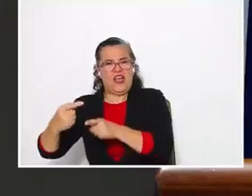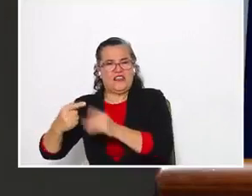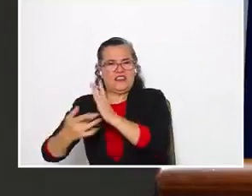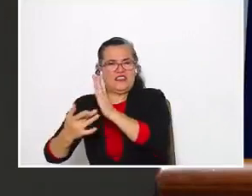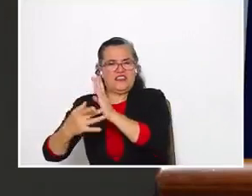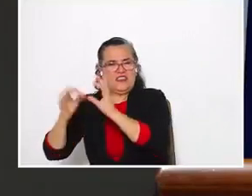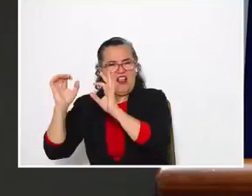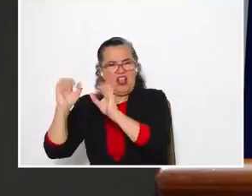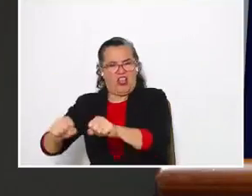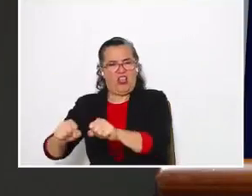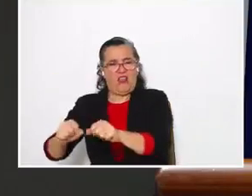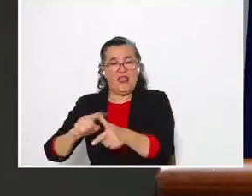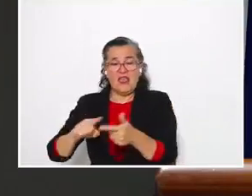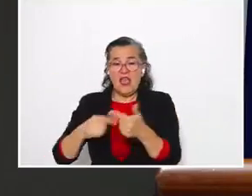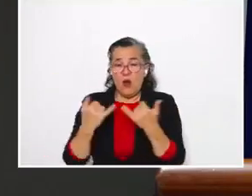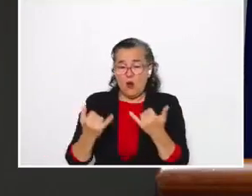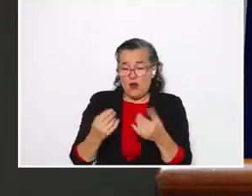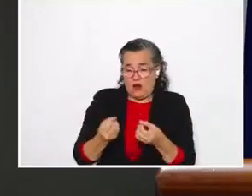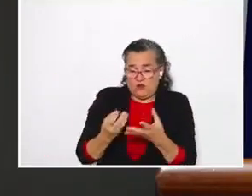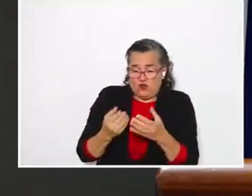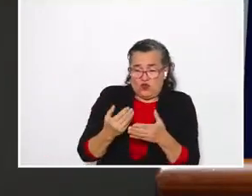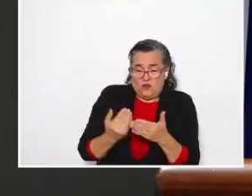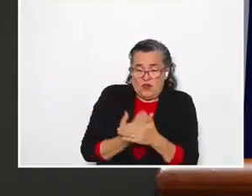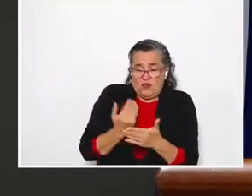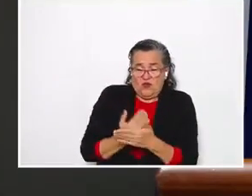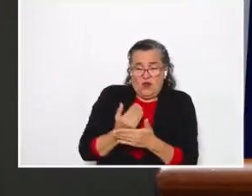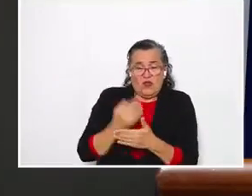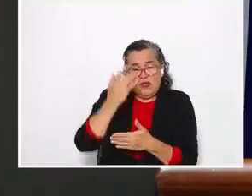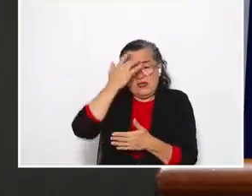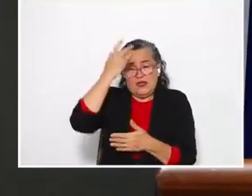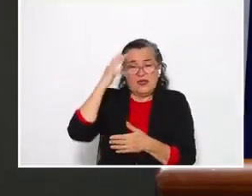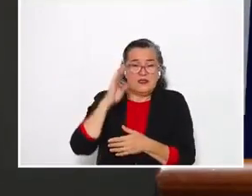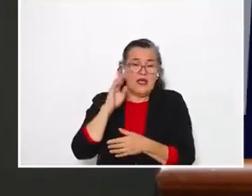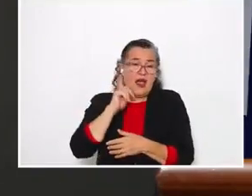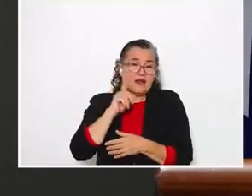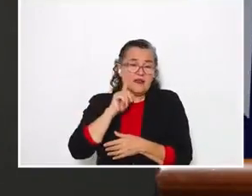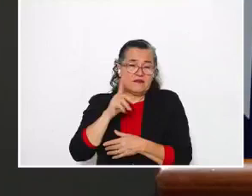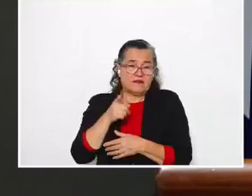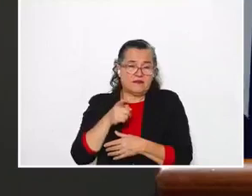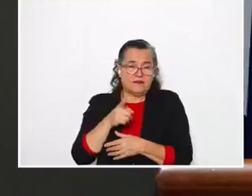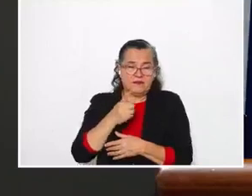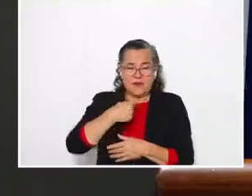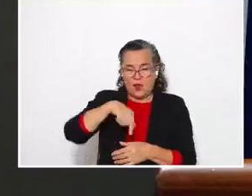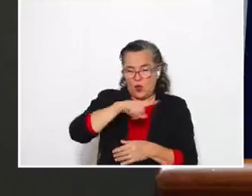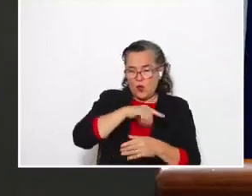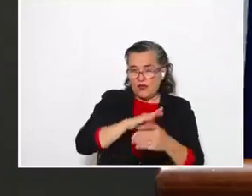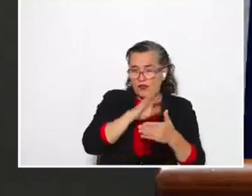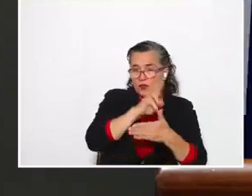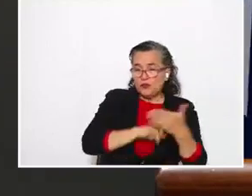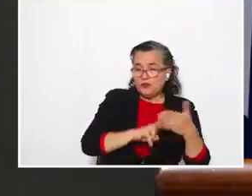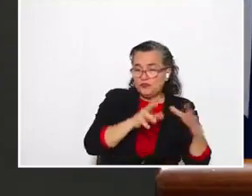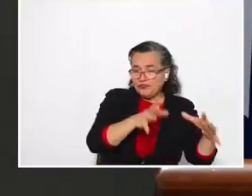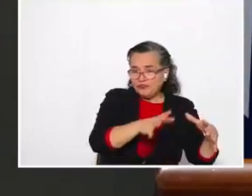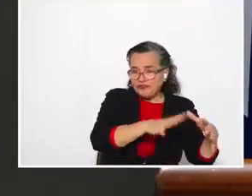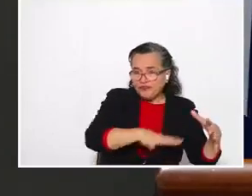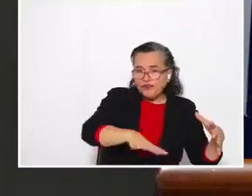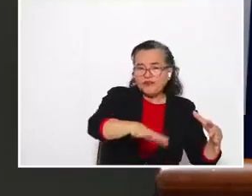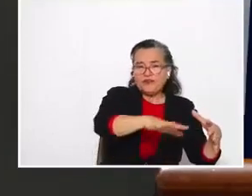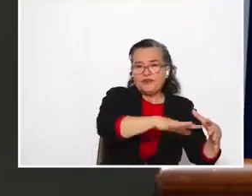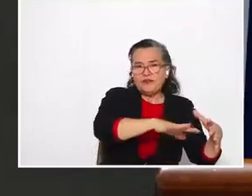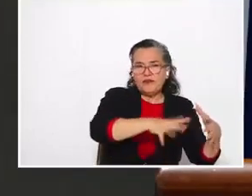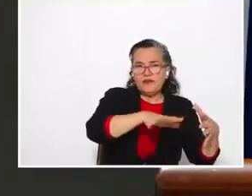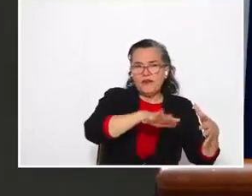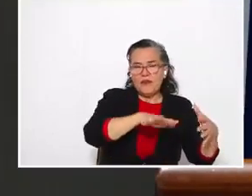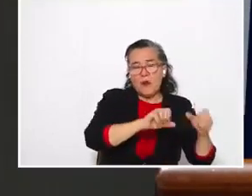recientes de la inteligencia artificial. En nuestras universidades, con más o